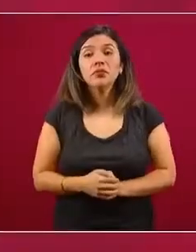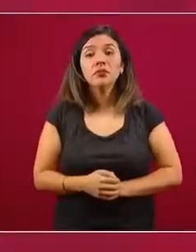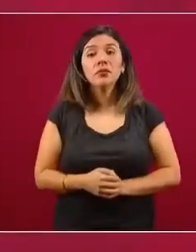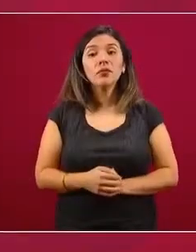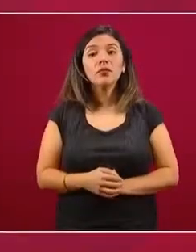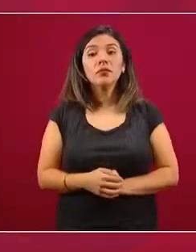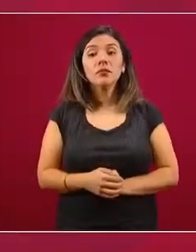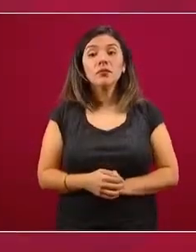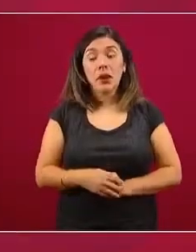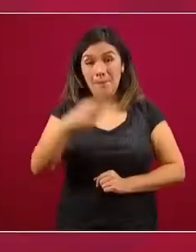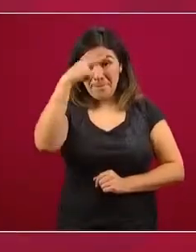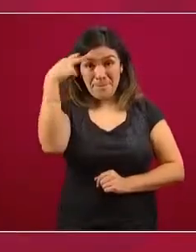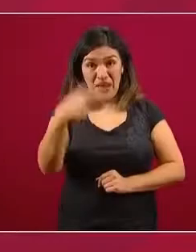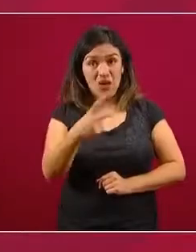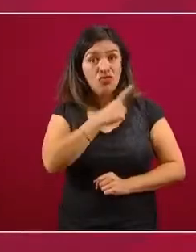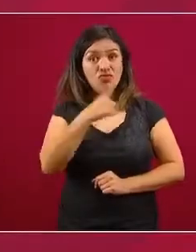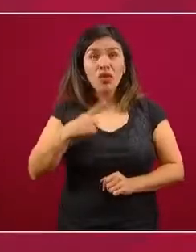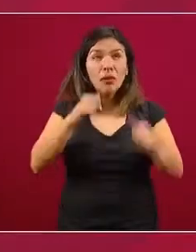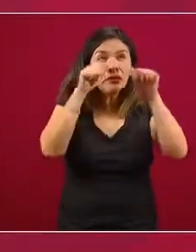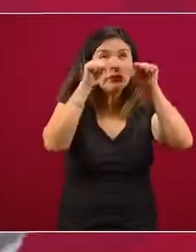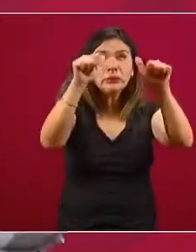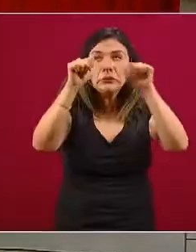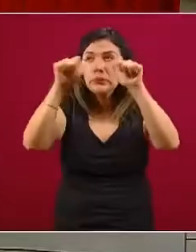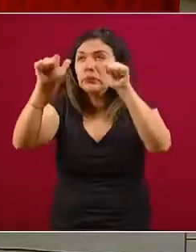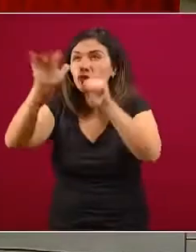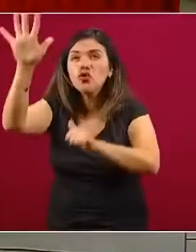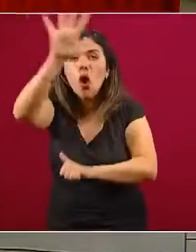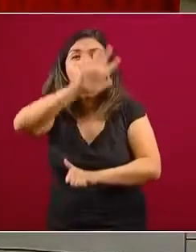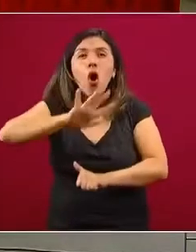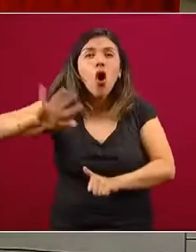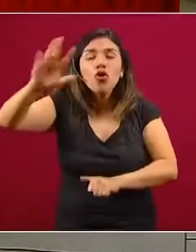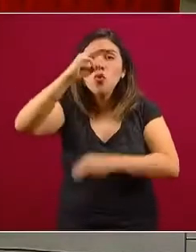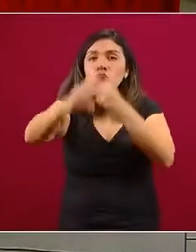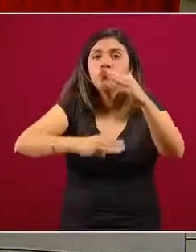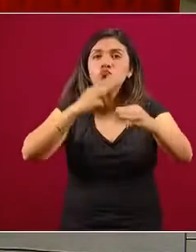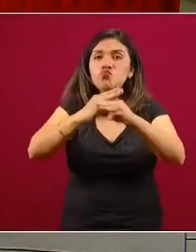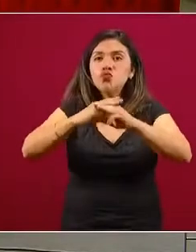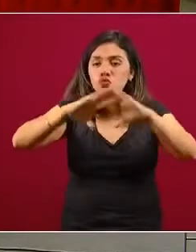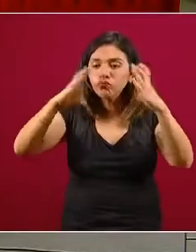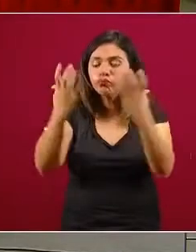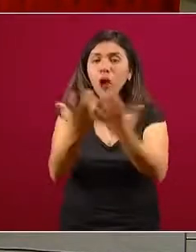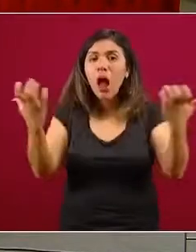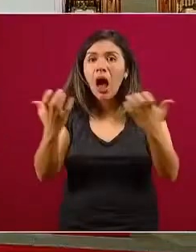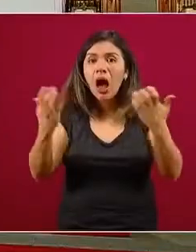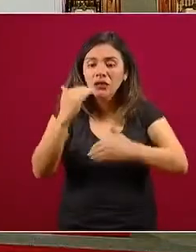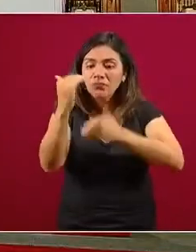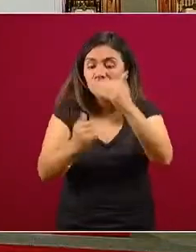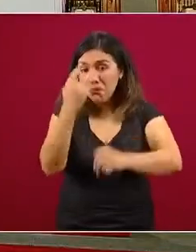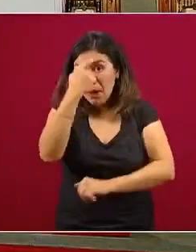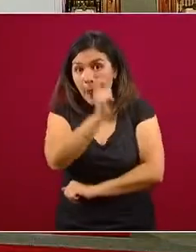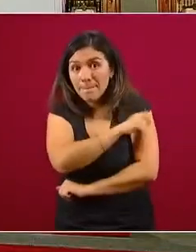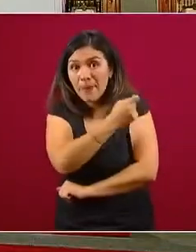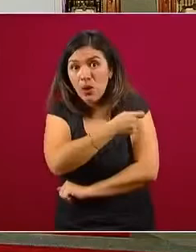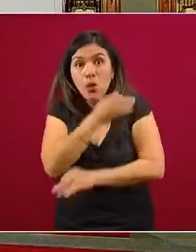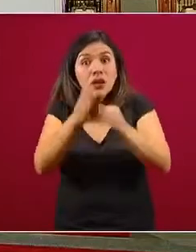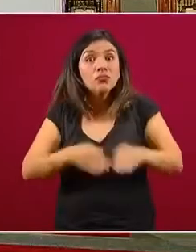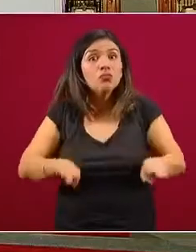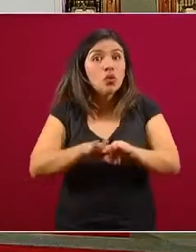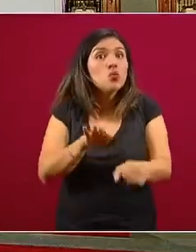es México tiene que estar atento a todo el desarrollo científico y tecnológico que pueda ser relevante en cualquier